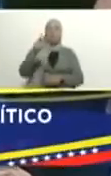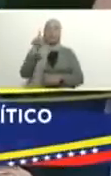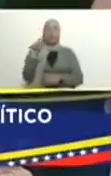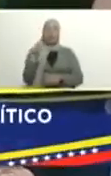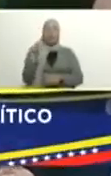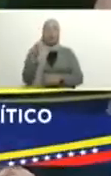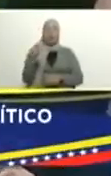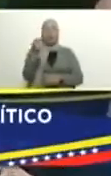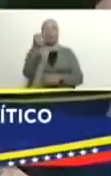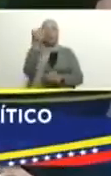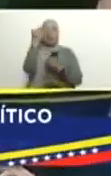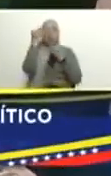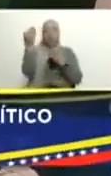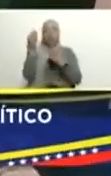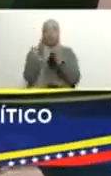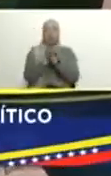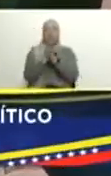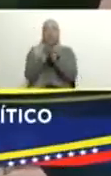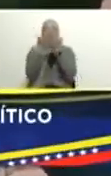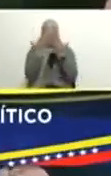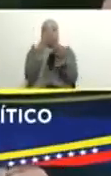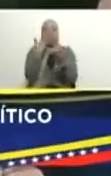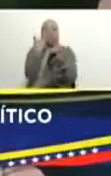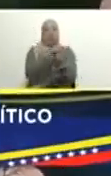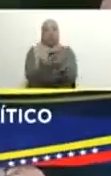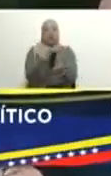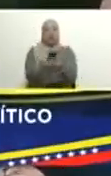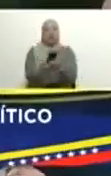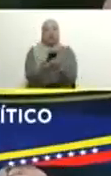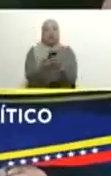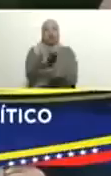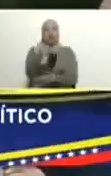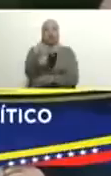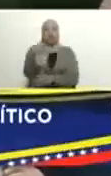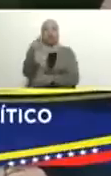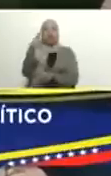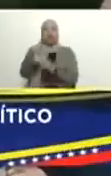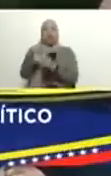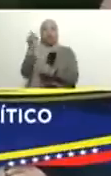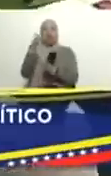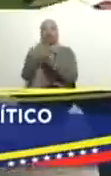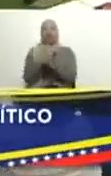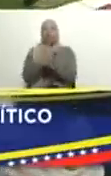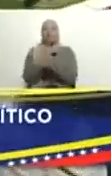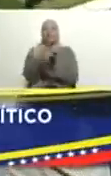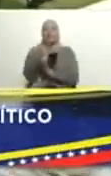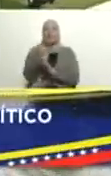acércame ese documento, por favor, que trae el PPT sobre el Esequibo.